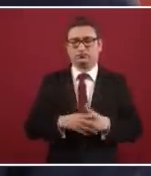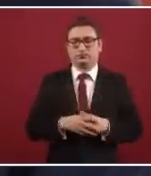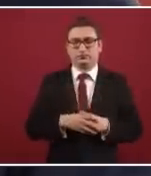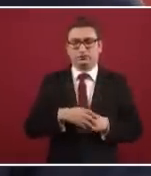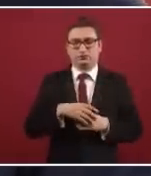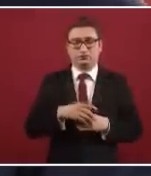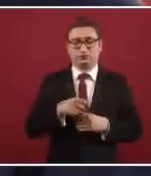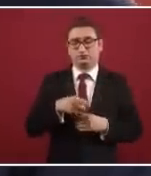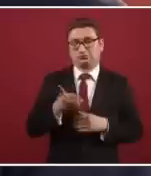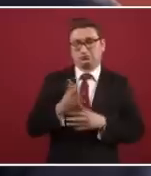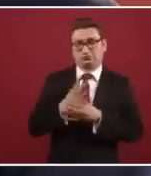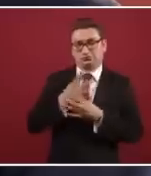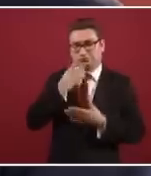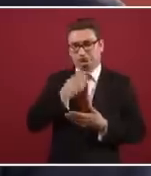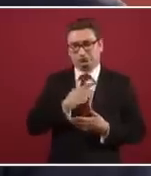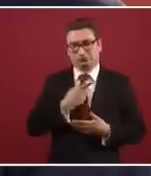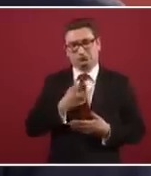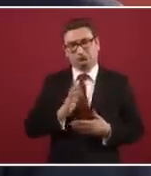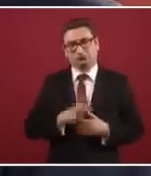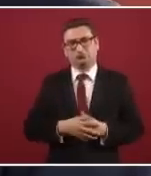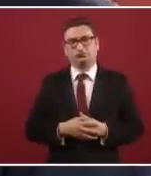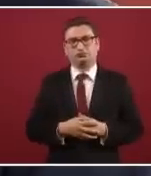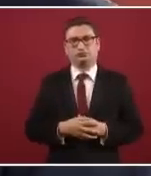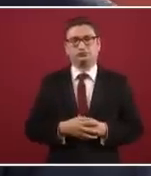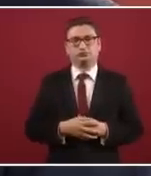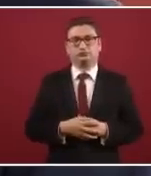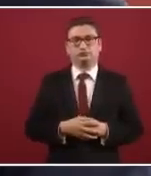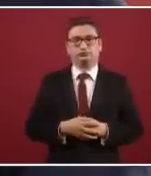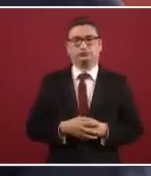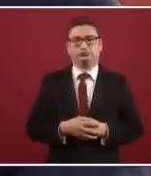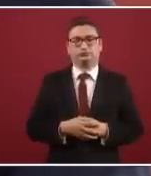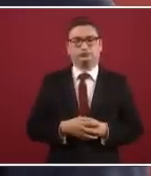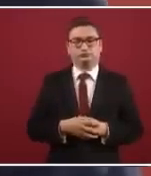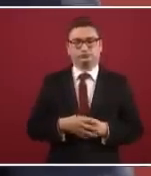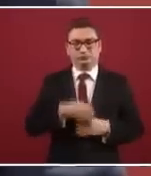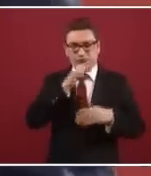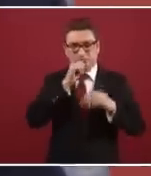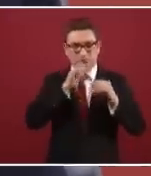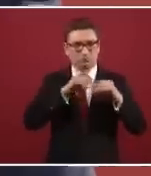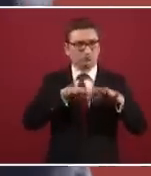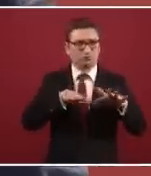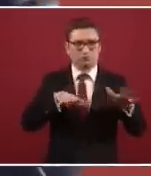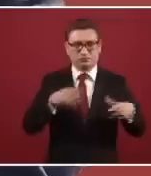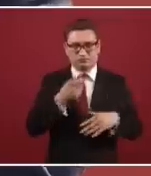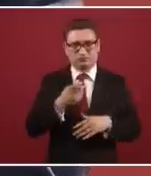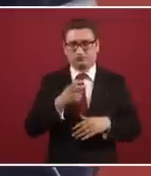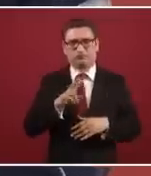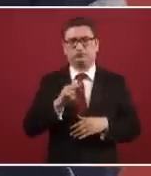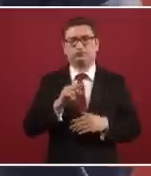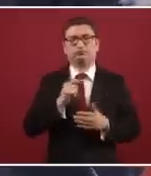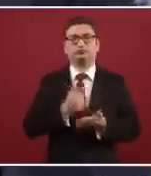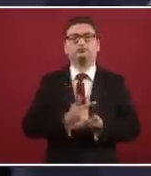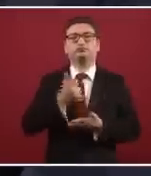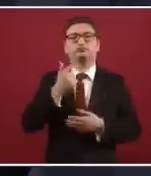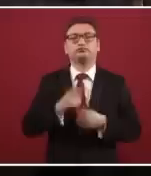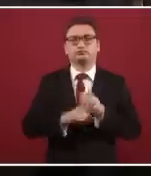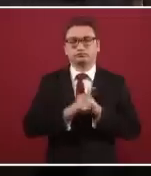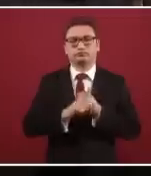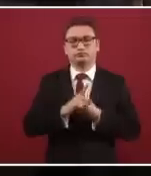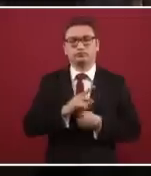Ese fue el reporte, pues. Y no por la campaña, sino por la gravedad del